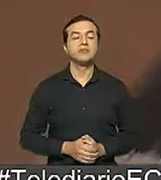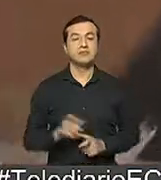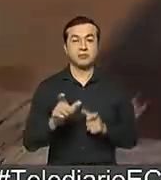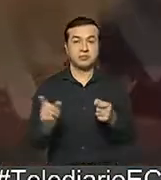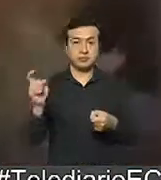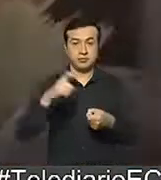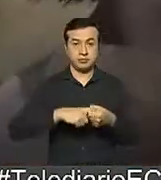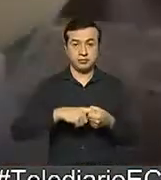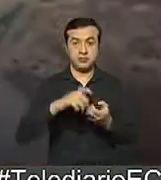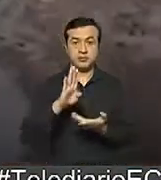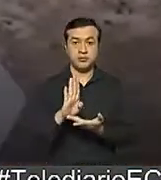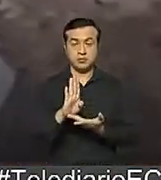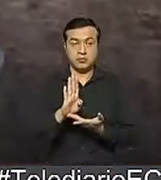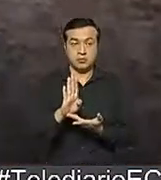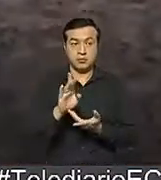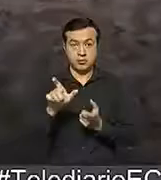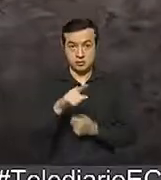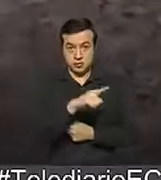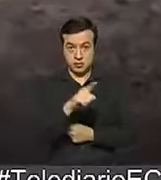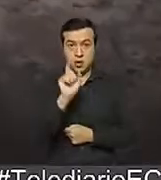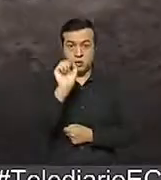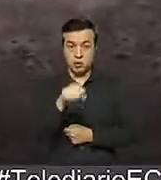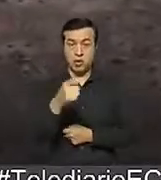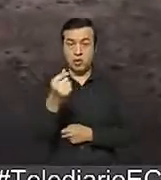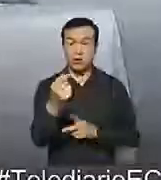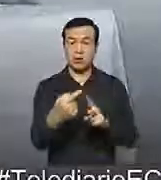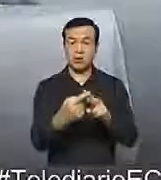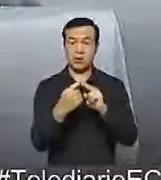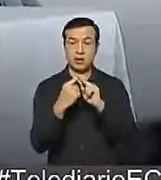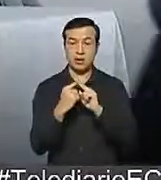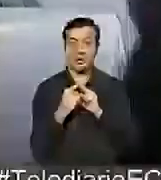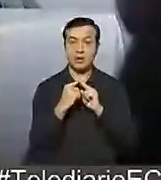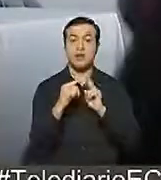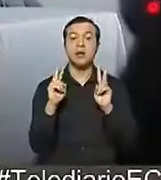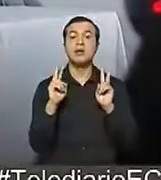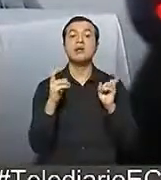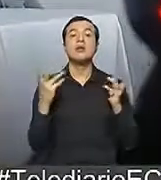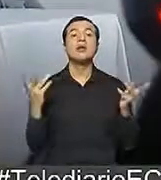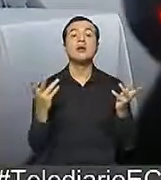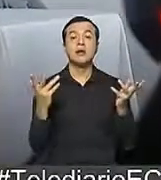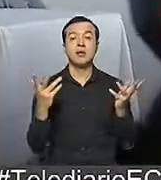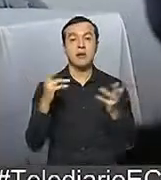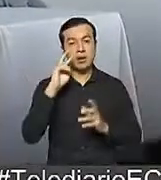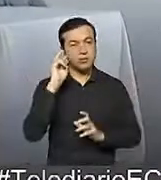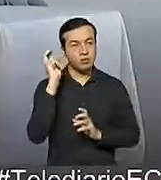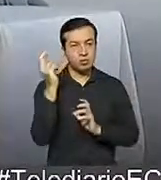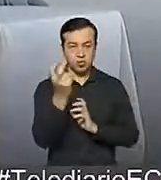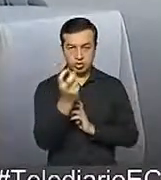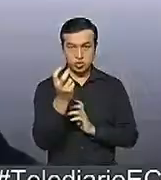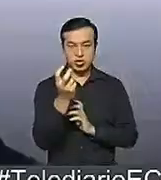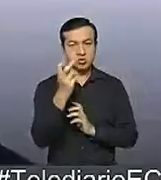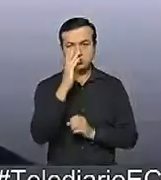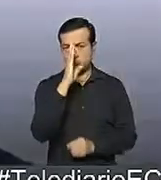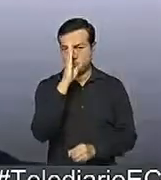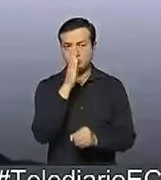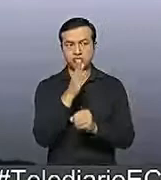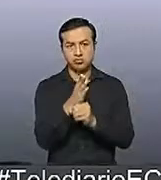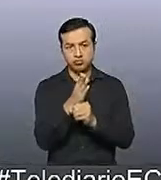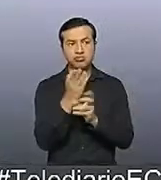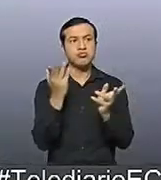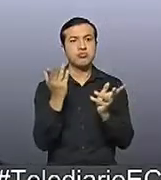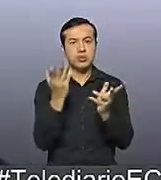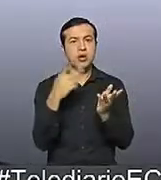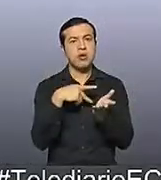Afiliados y jubilados del Seguro Social pueden acceder al préstamo quirografario denominado Vive Ecuador, orientado al pago de